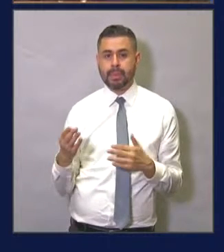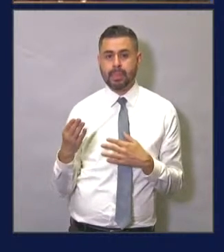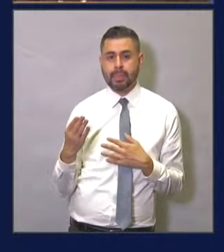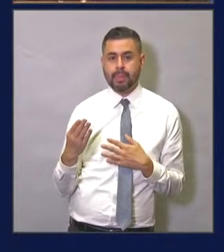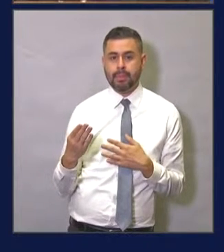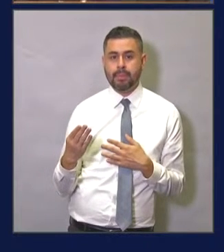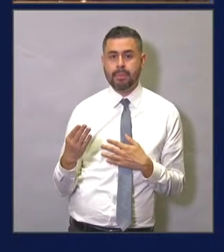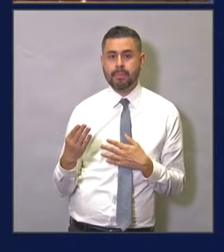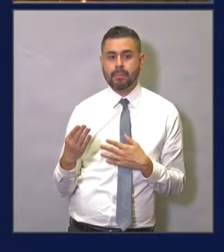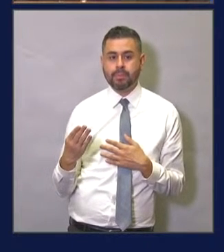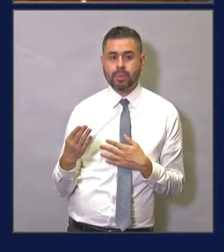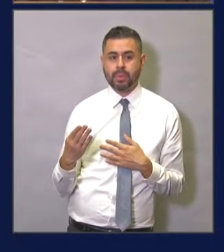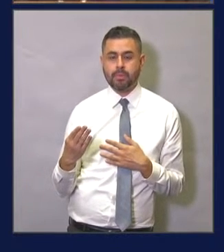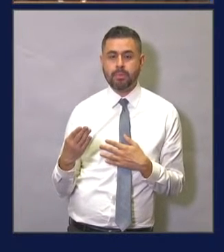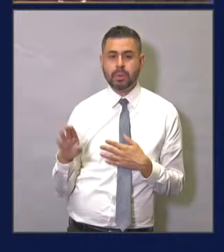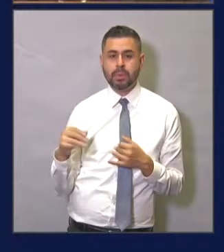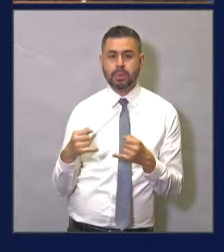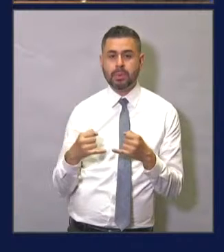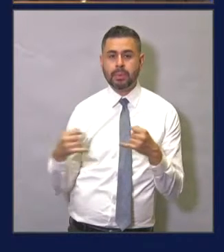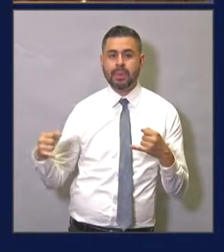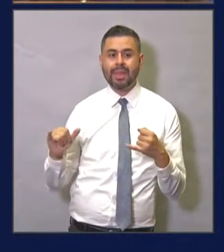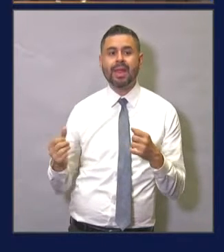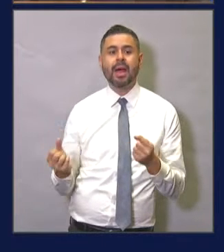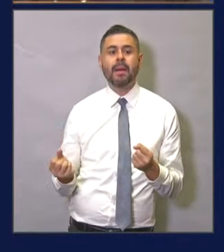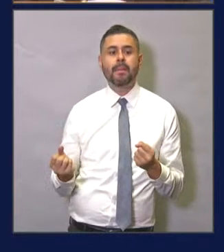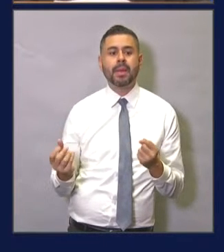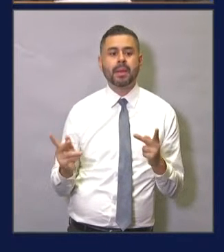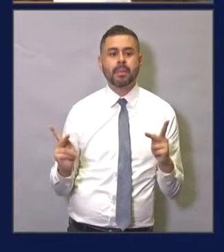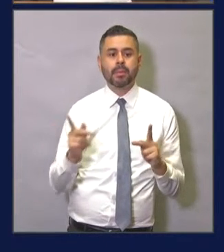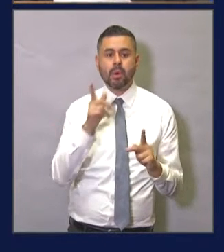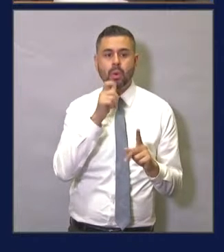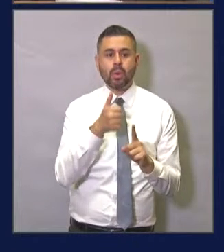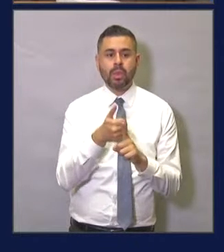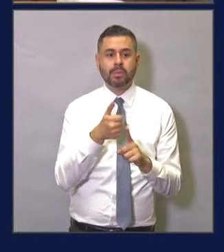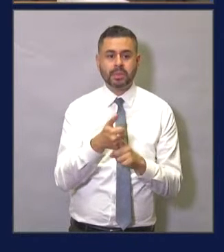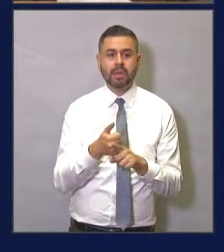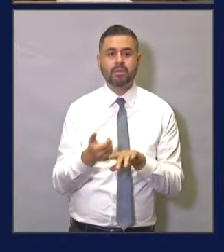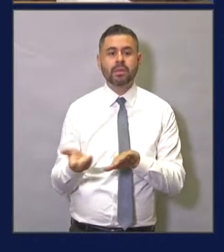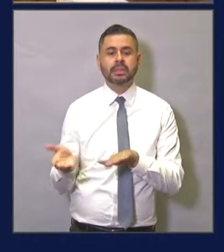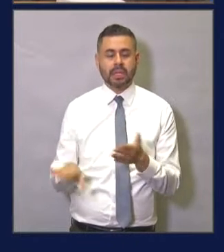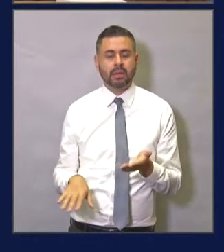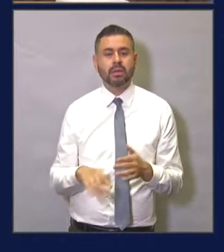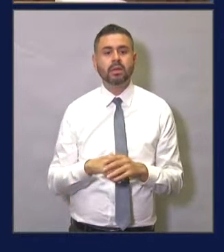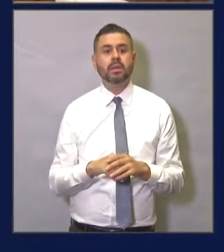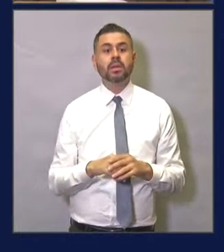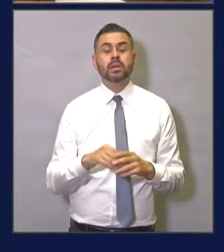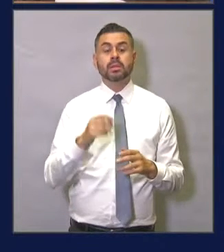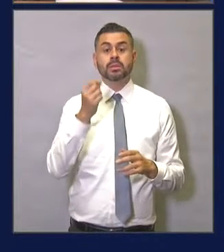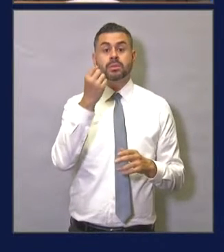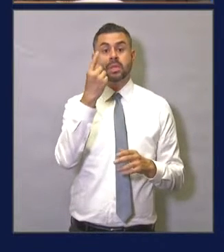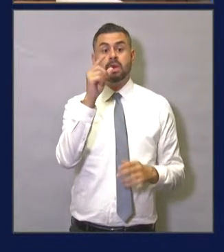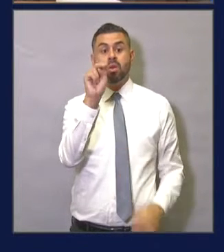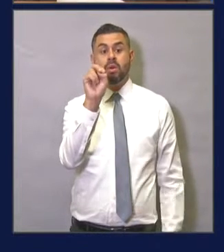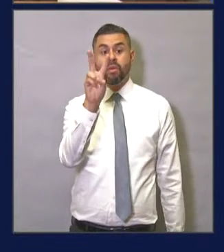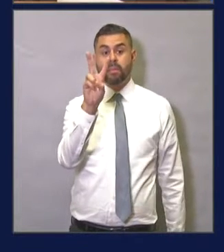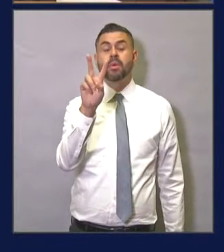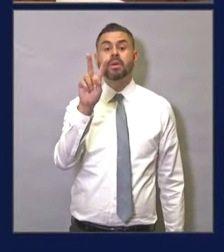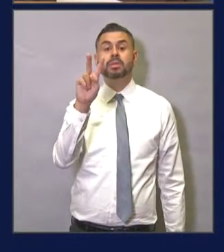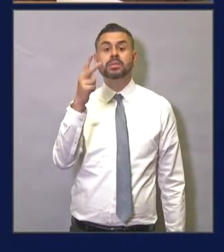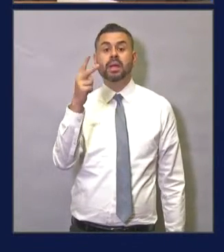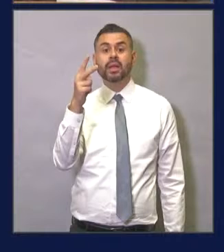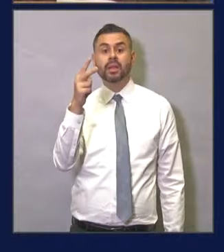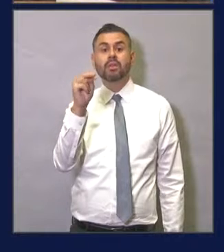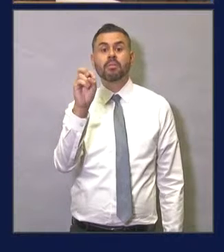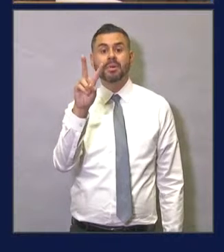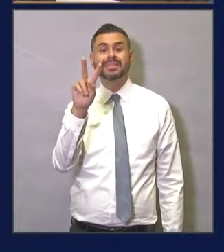muestran en el lado derecho del gráfico. El aumento de casos que comenzó alrededor del 2 de noviembre provocó un